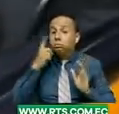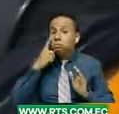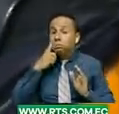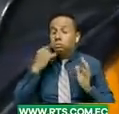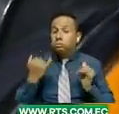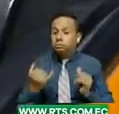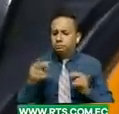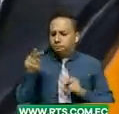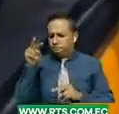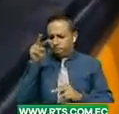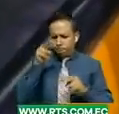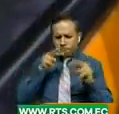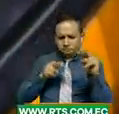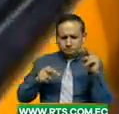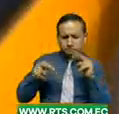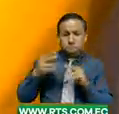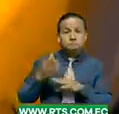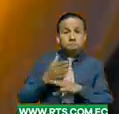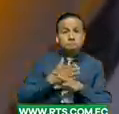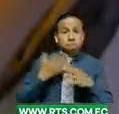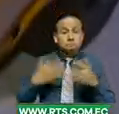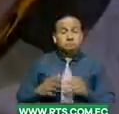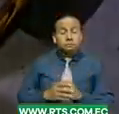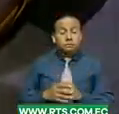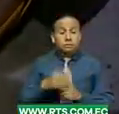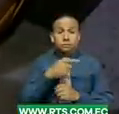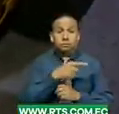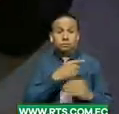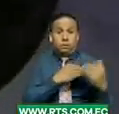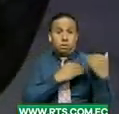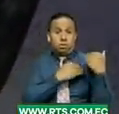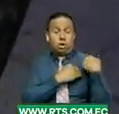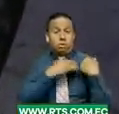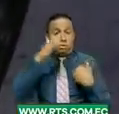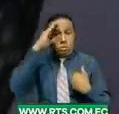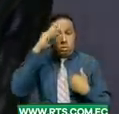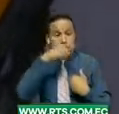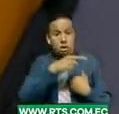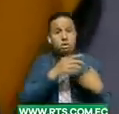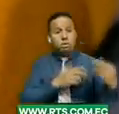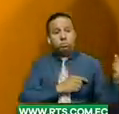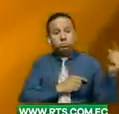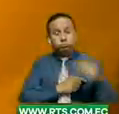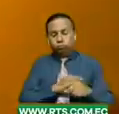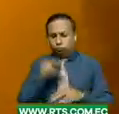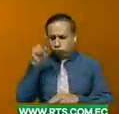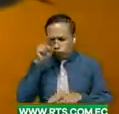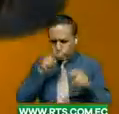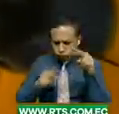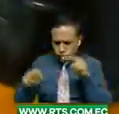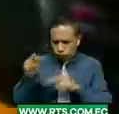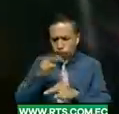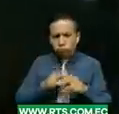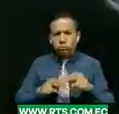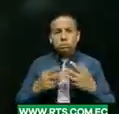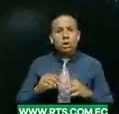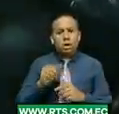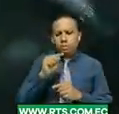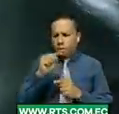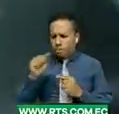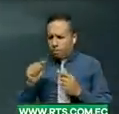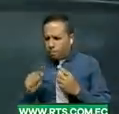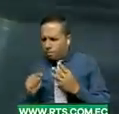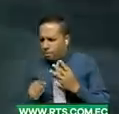que se presenta y le van a hacer otra inspección al automotor en pocos minutos. De lo que ya hemos contado son 8,